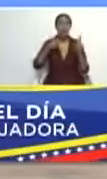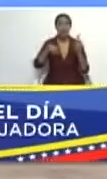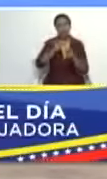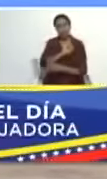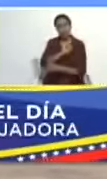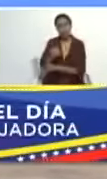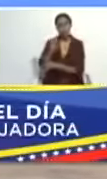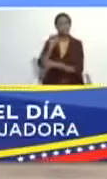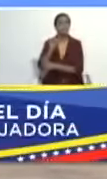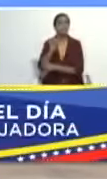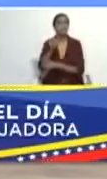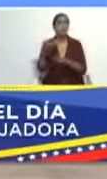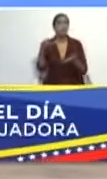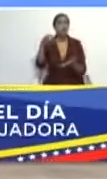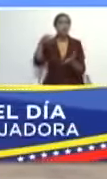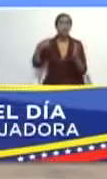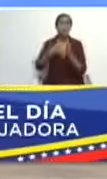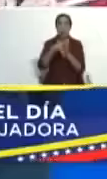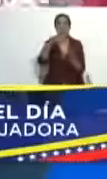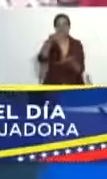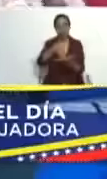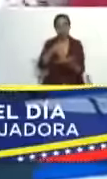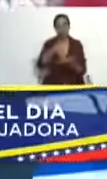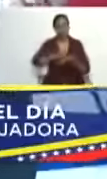Estado, para acabar con las guarimbas.